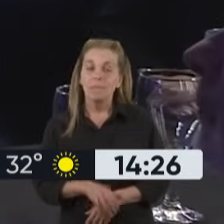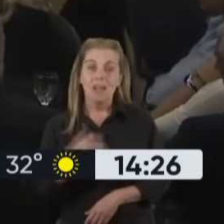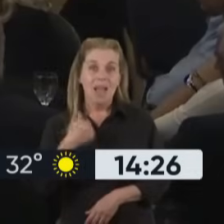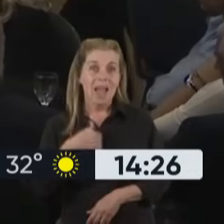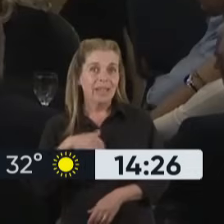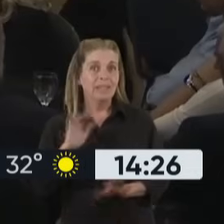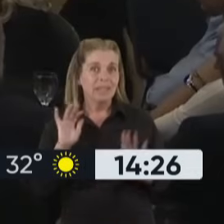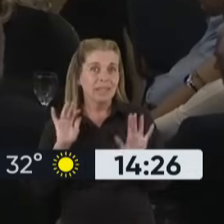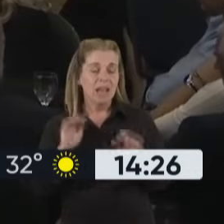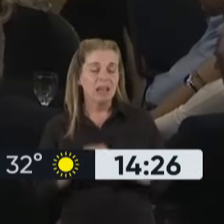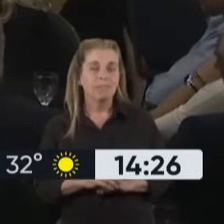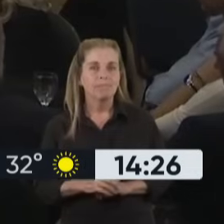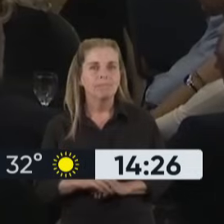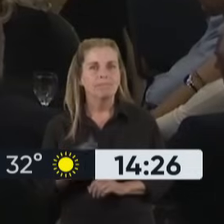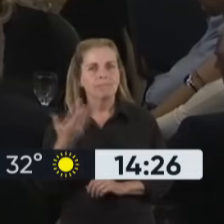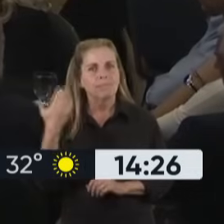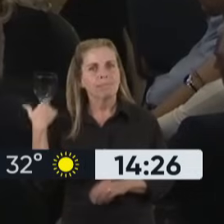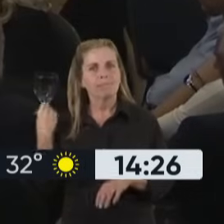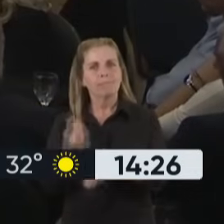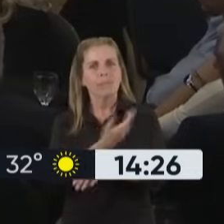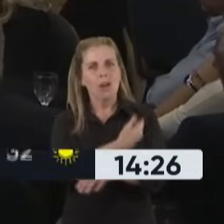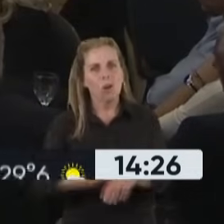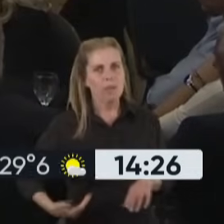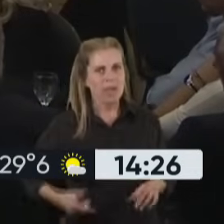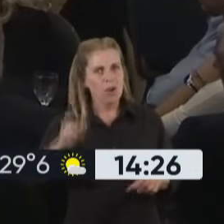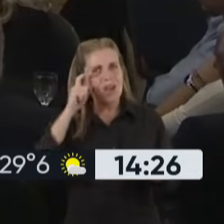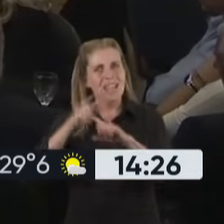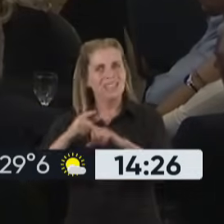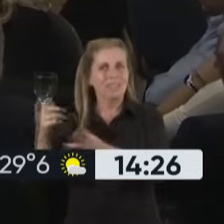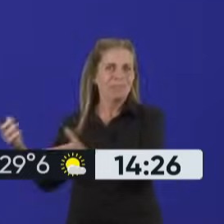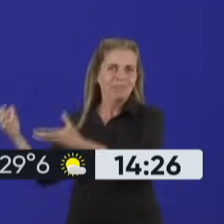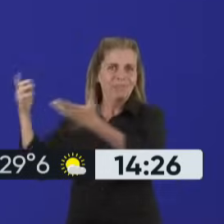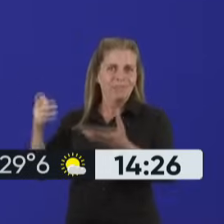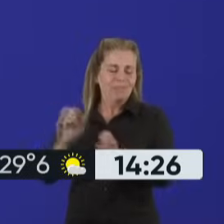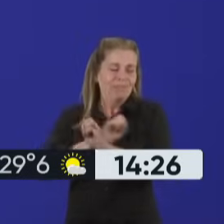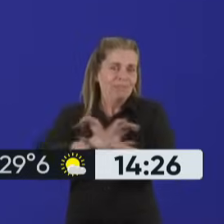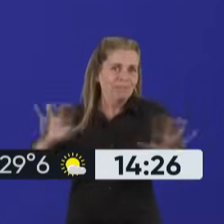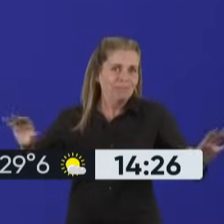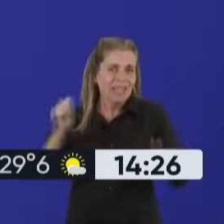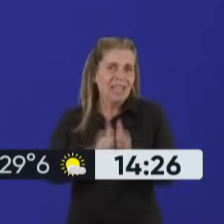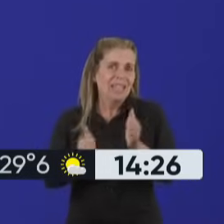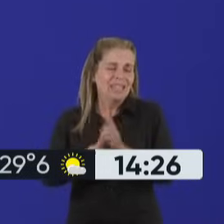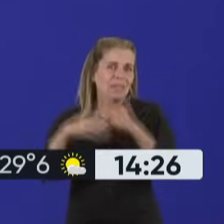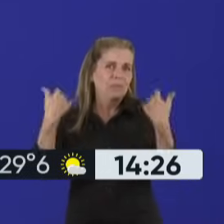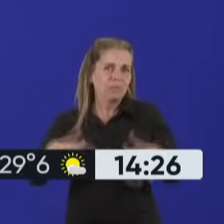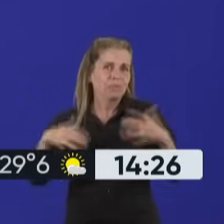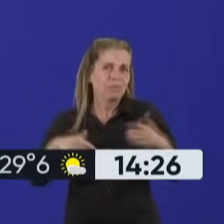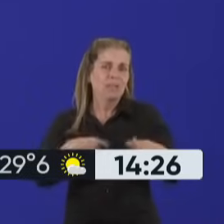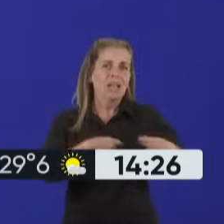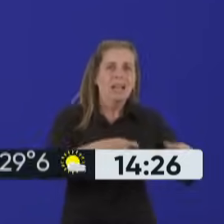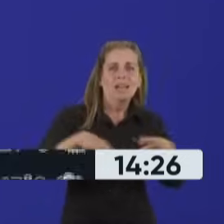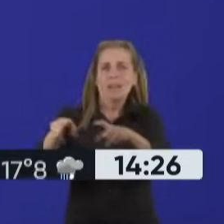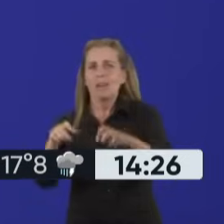Argentina, probablemente nosotros cuando llegamos recibimos la peor herencia de la historia, porque teníamos un desequilibrio monetario, un money overhang que era